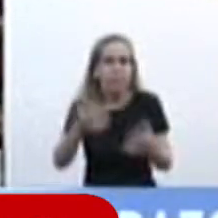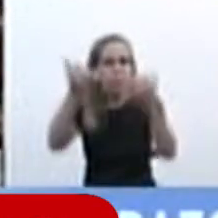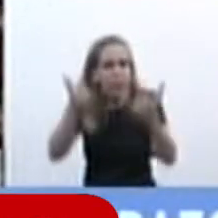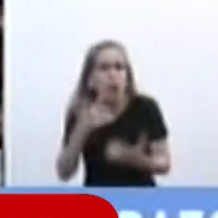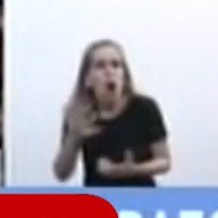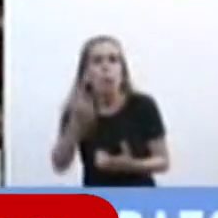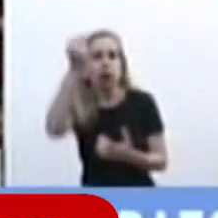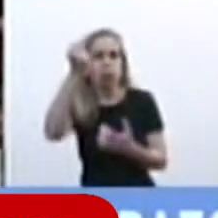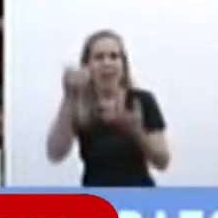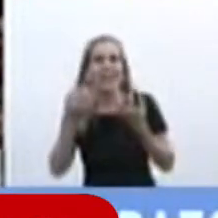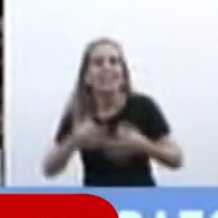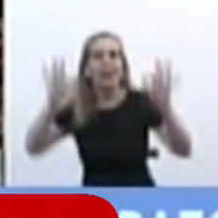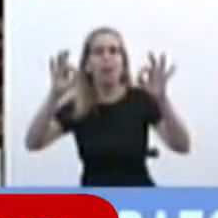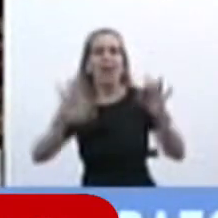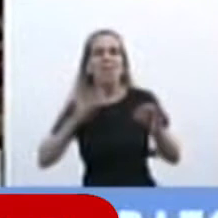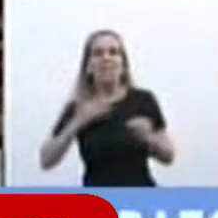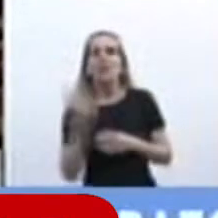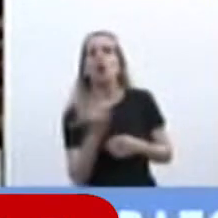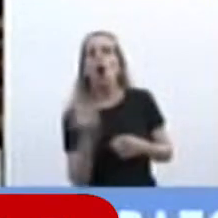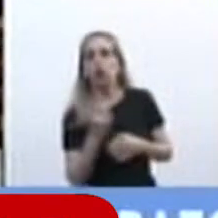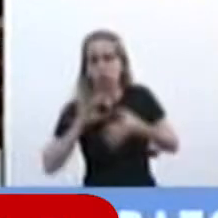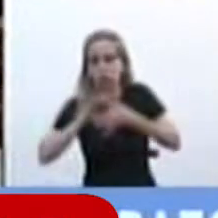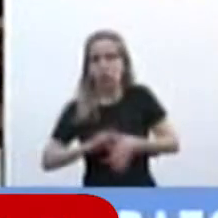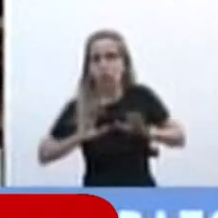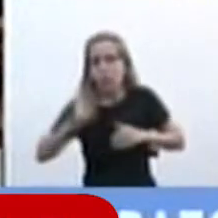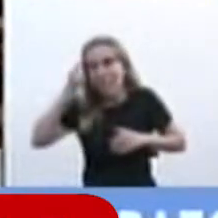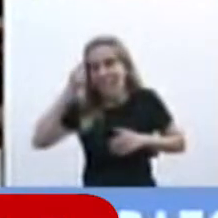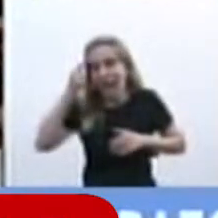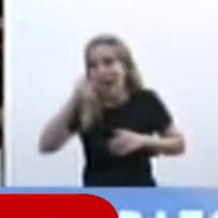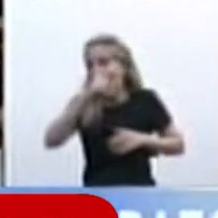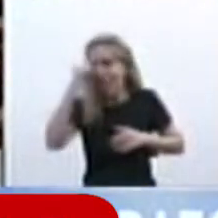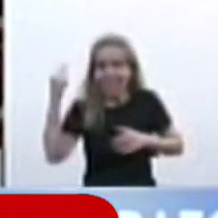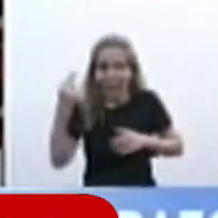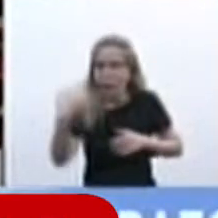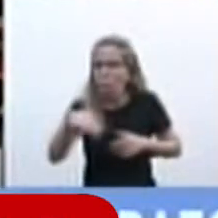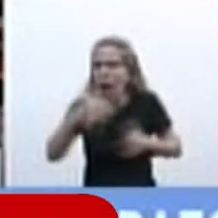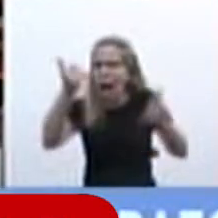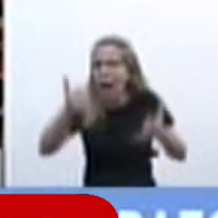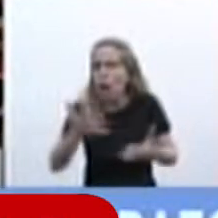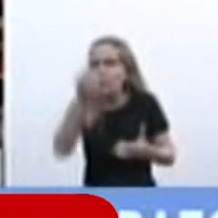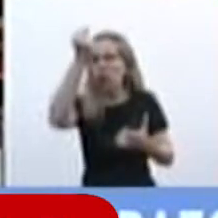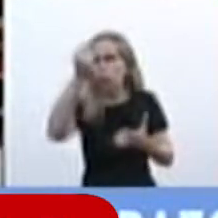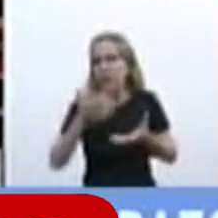oportunidad de salvar las dos vidas. Mi convicción es que desde el Estado tenemos una oportunidad.